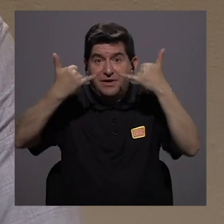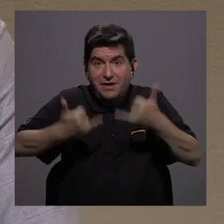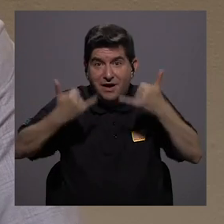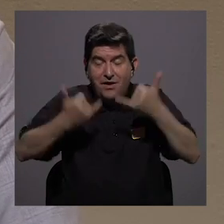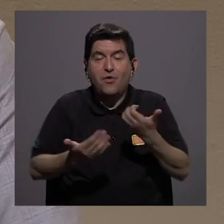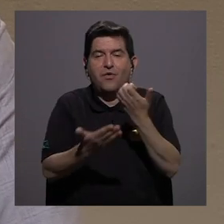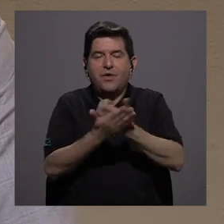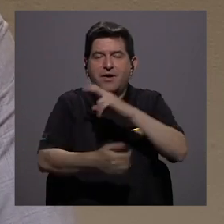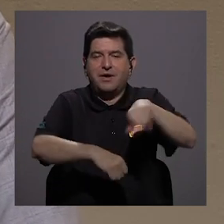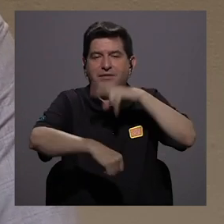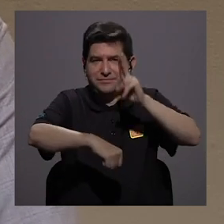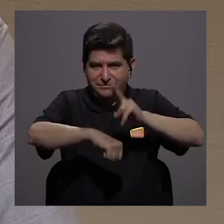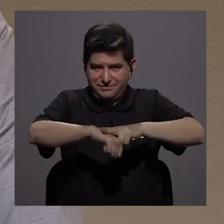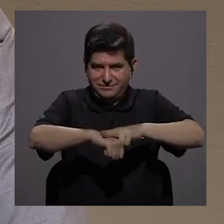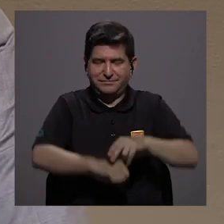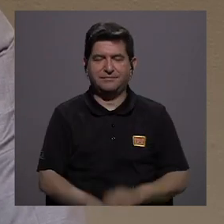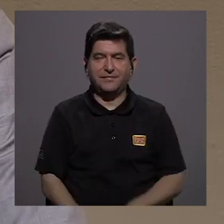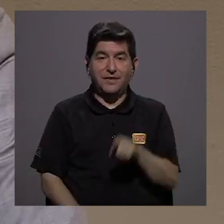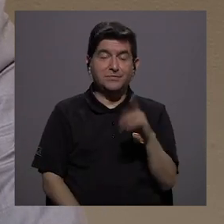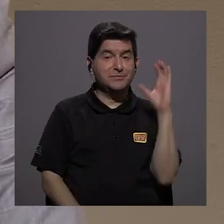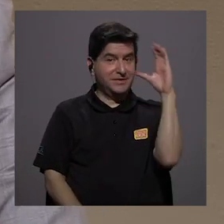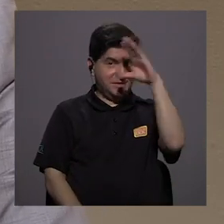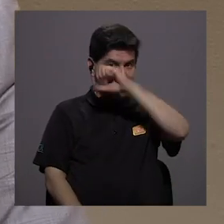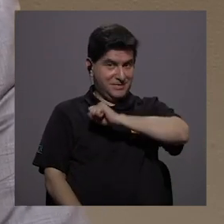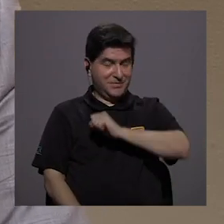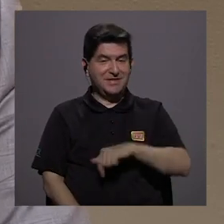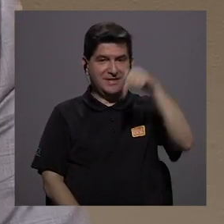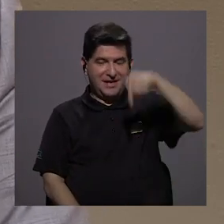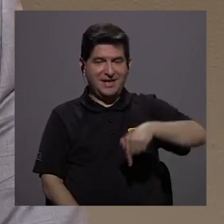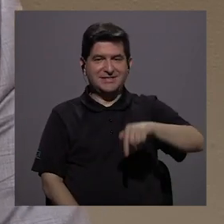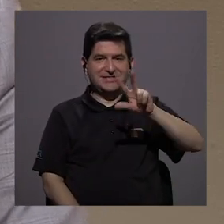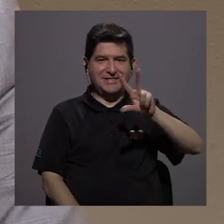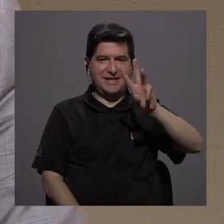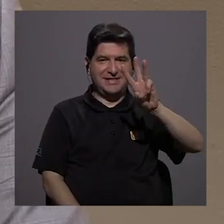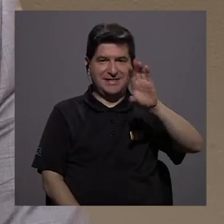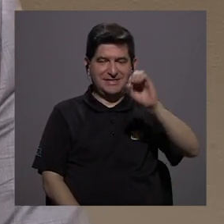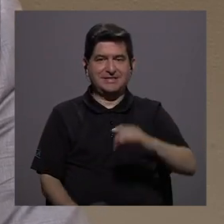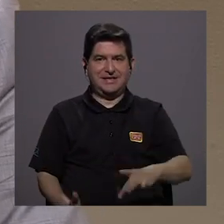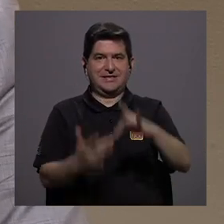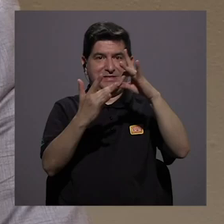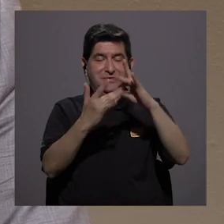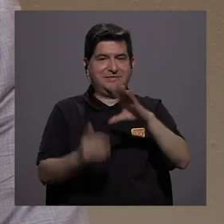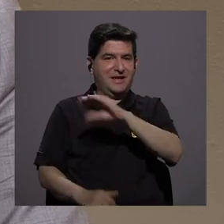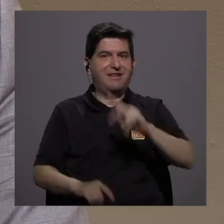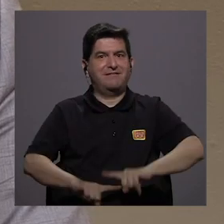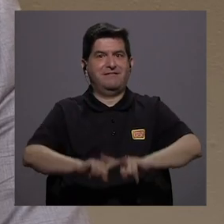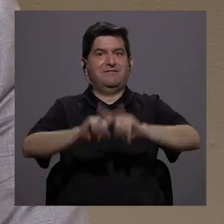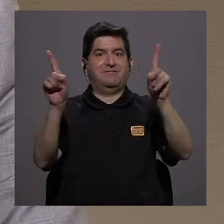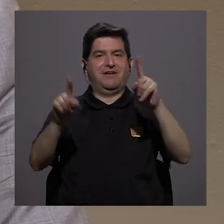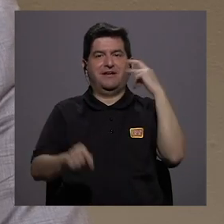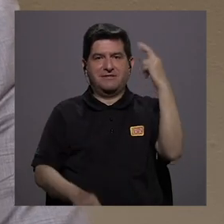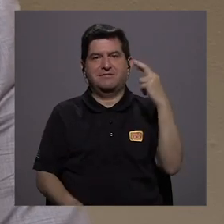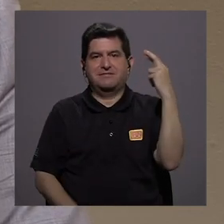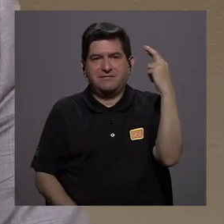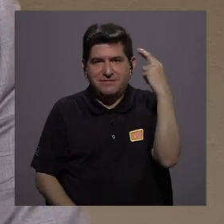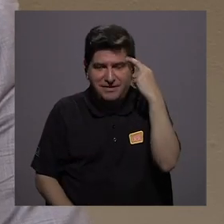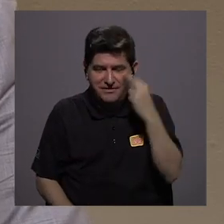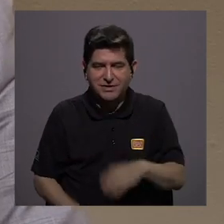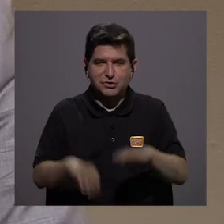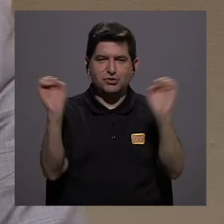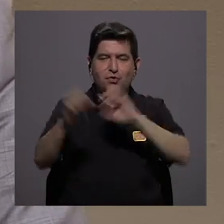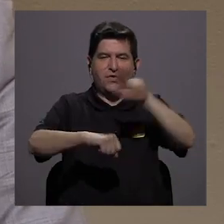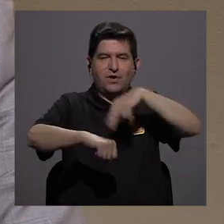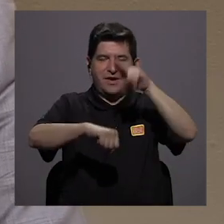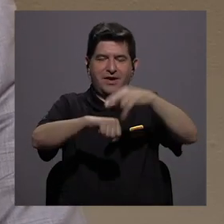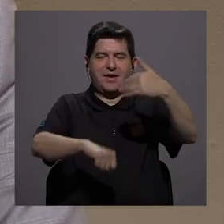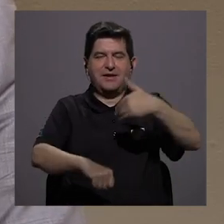a la economía nacional. Ustedes verán que este 360 de hoy es muy especial y diferente, y es a propósito de la emergencia